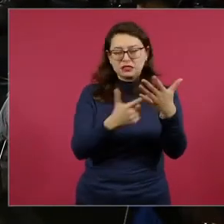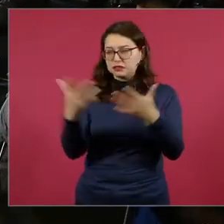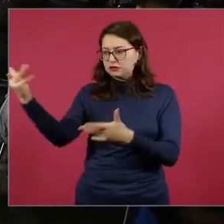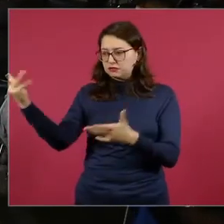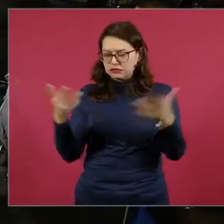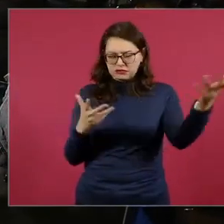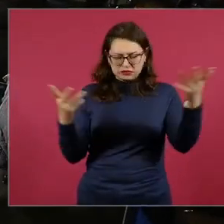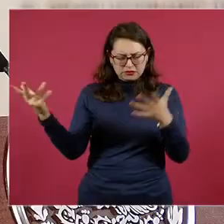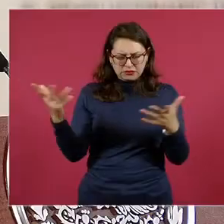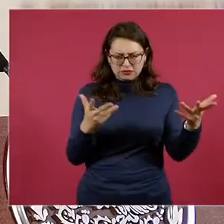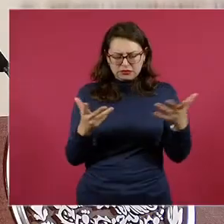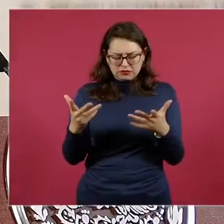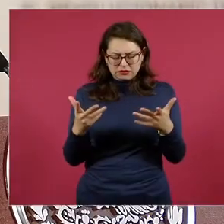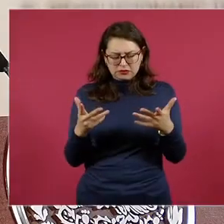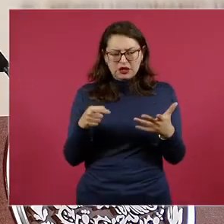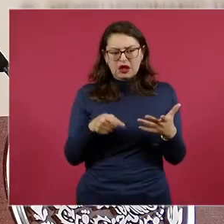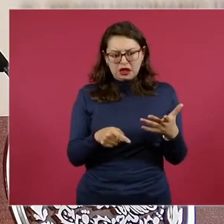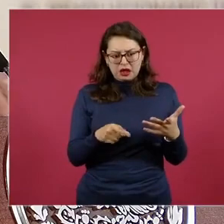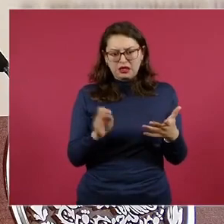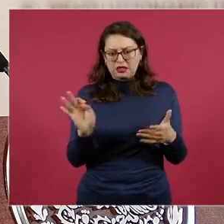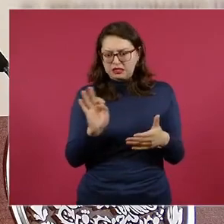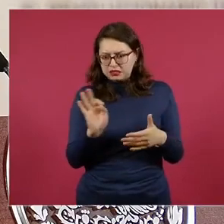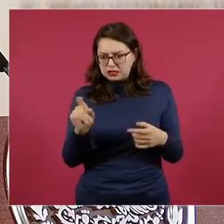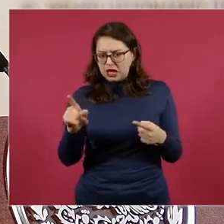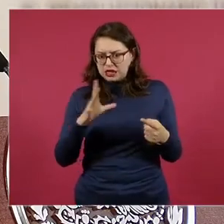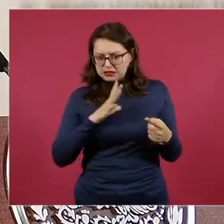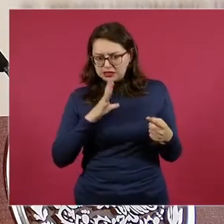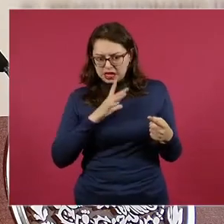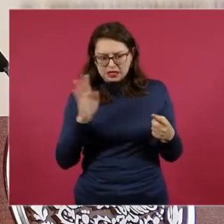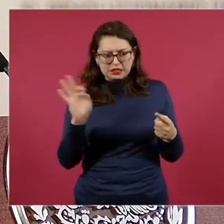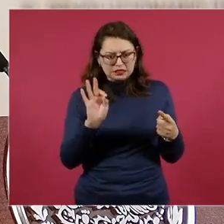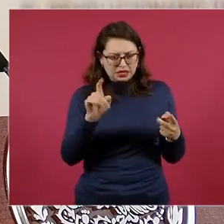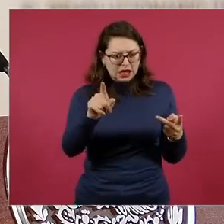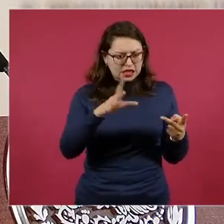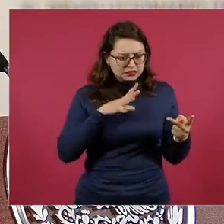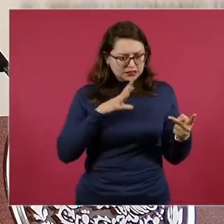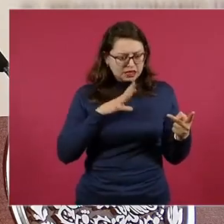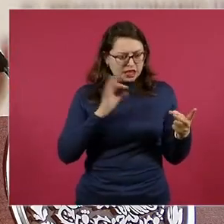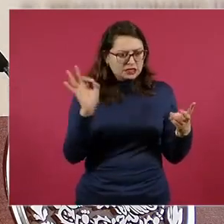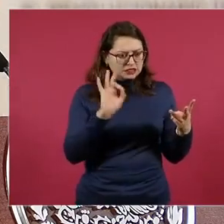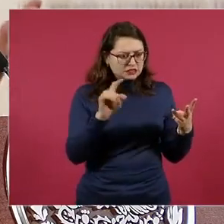nos salieron muchísimos indicios, indicios en vida.